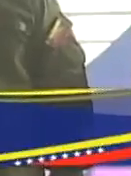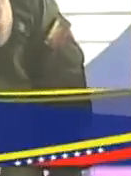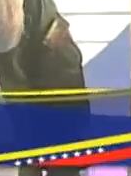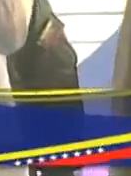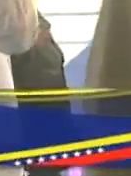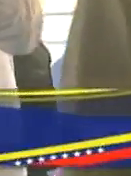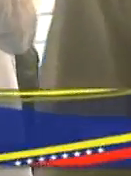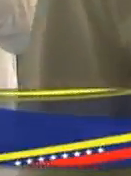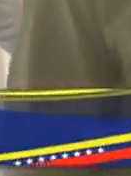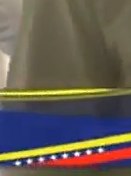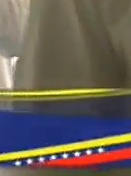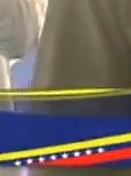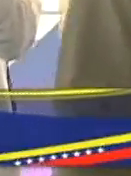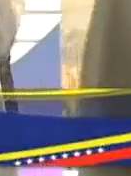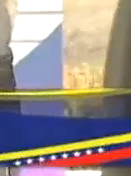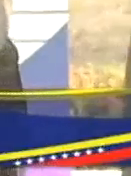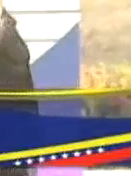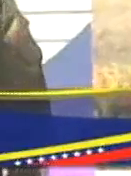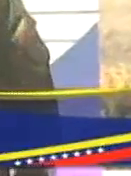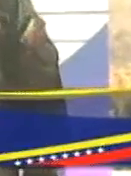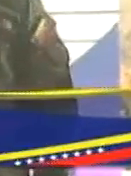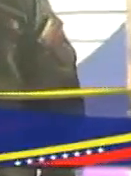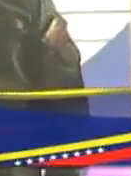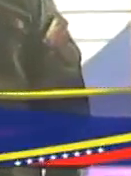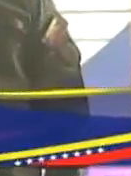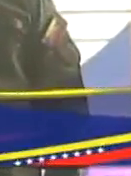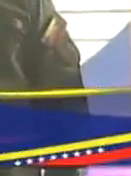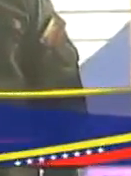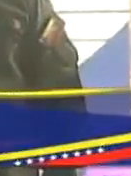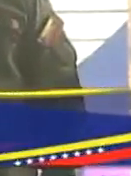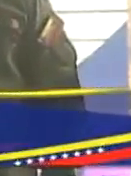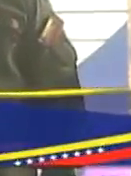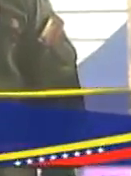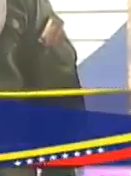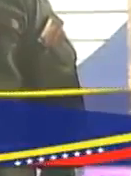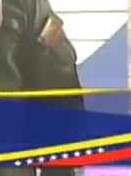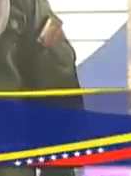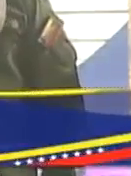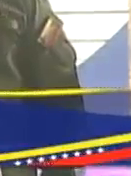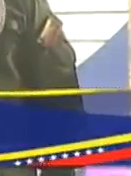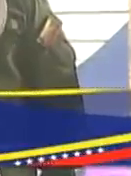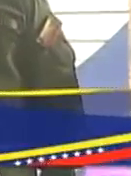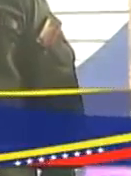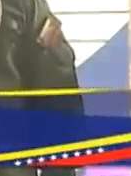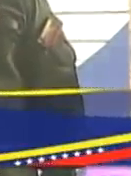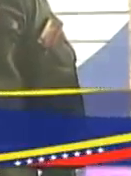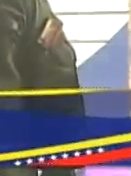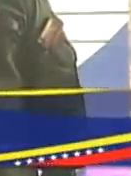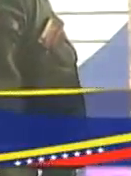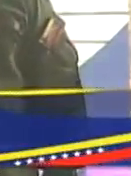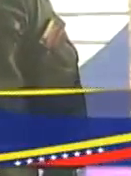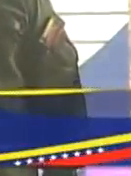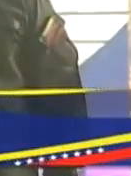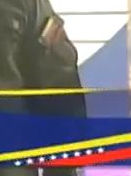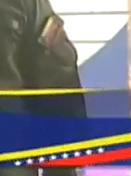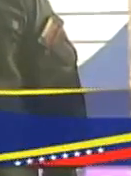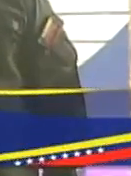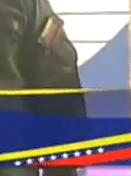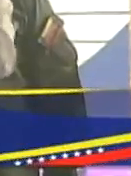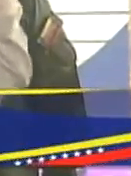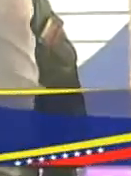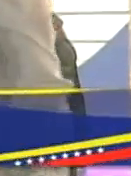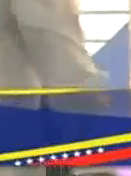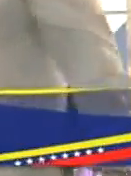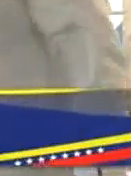Vemos en las imágenes el grupo musical que recibe al presidente Nicolás Maduro Moros, la agrupación